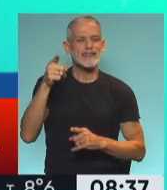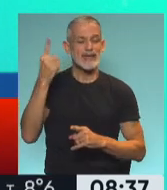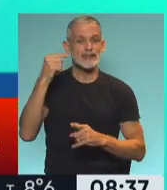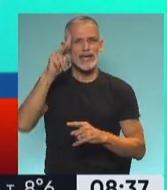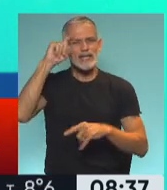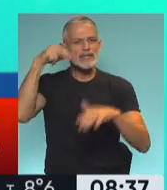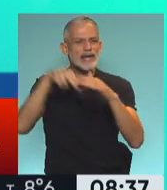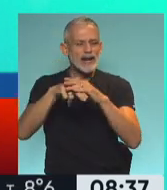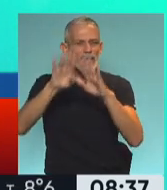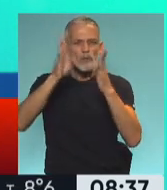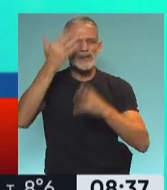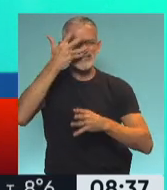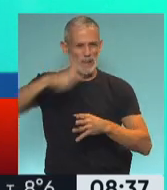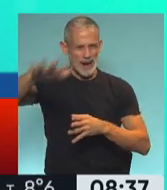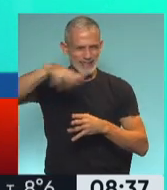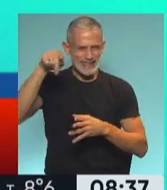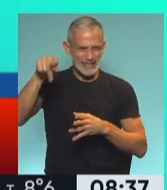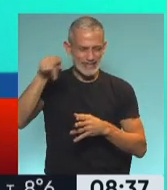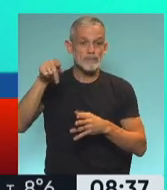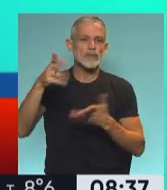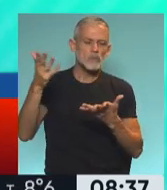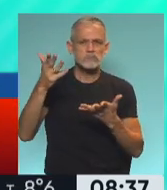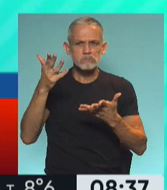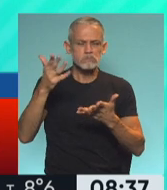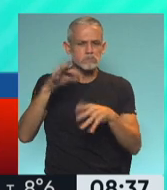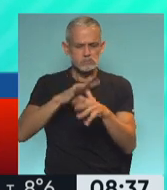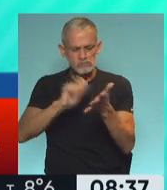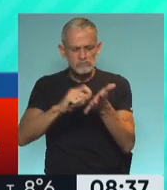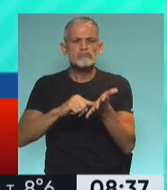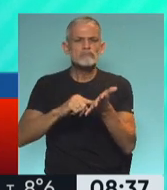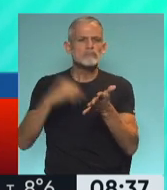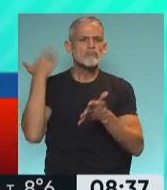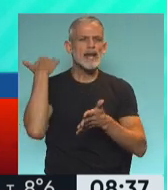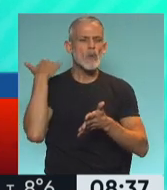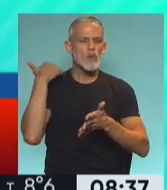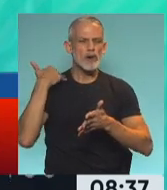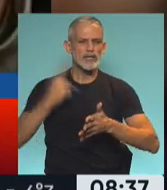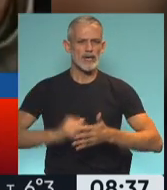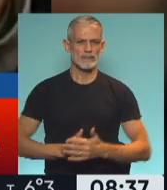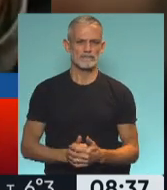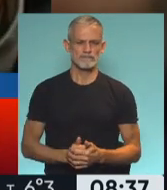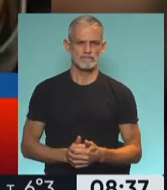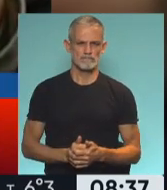una clínica de San Martín justamente luego de presentar un diagnóstico de neumonía aguda.